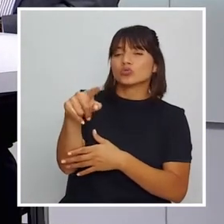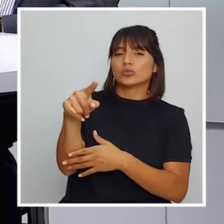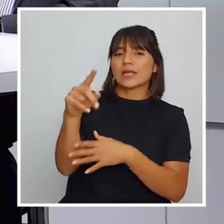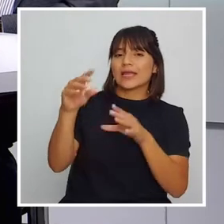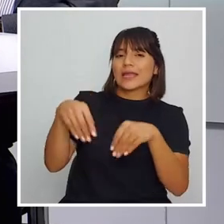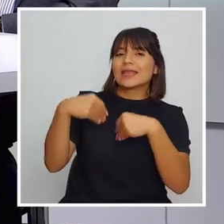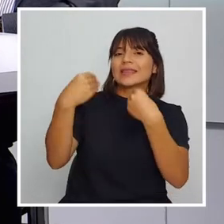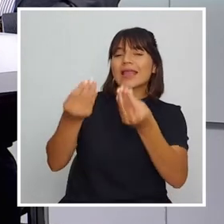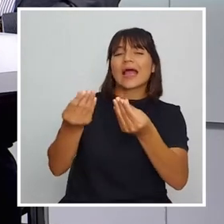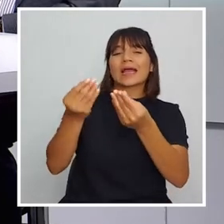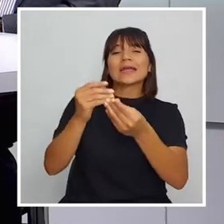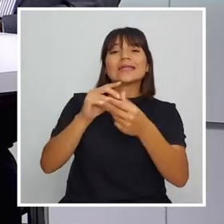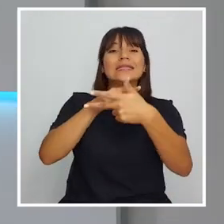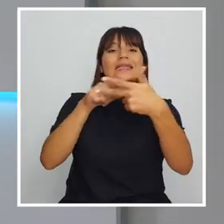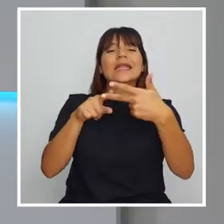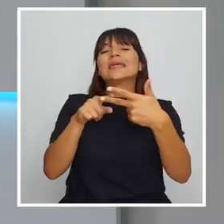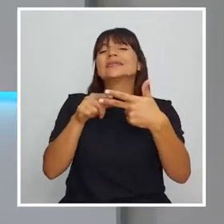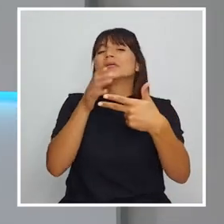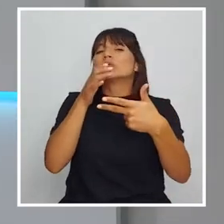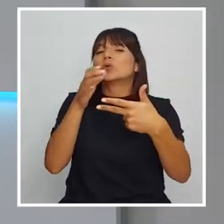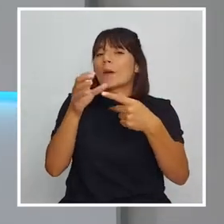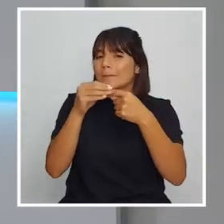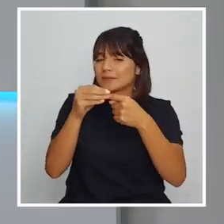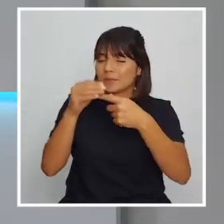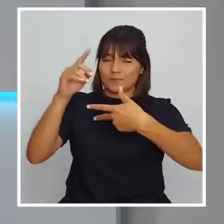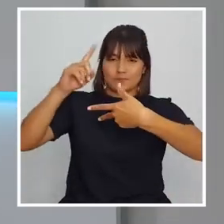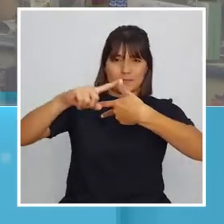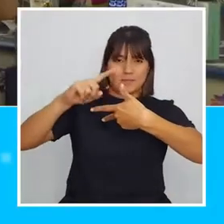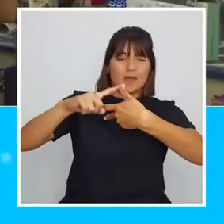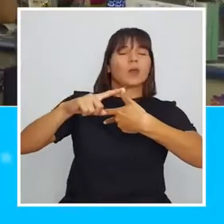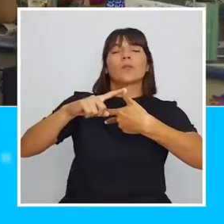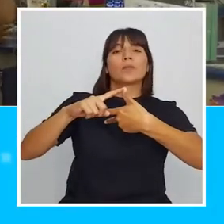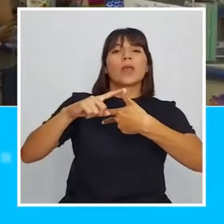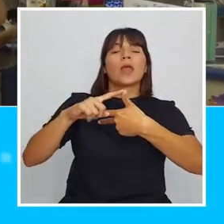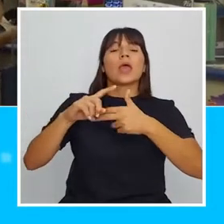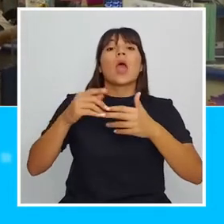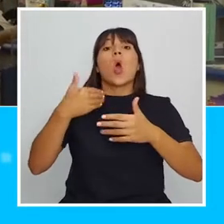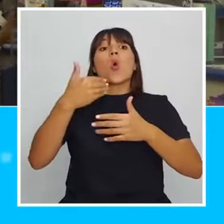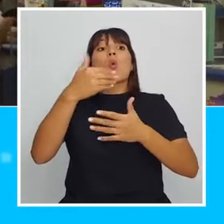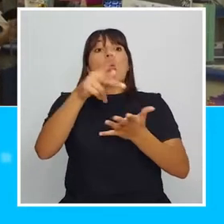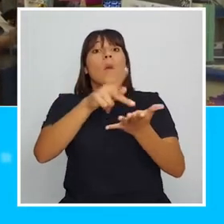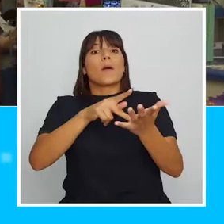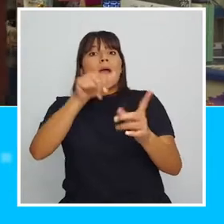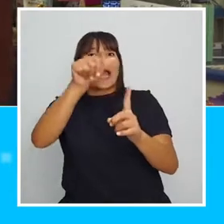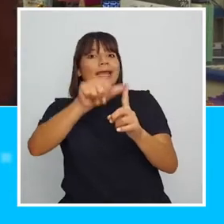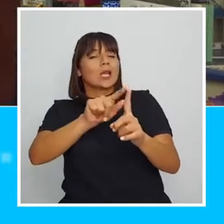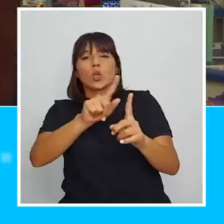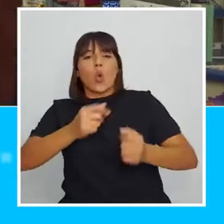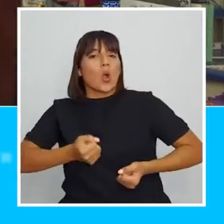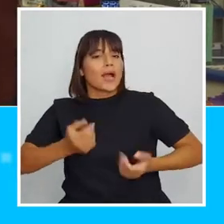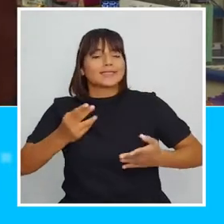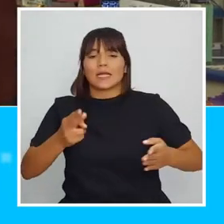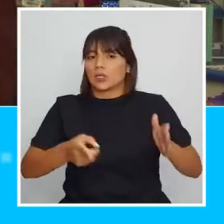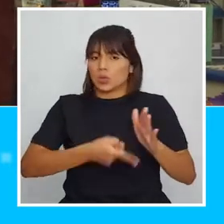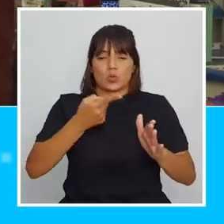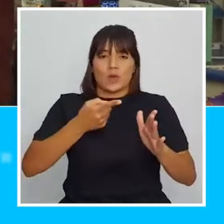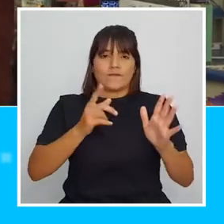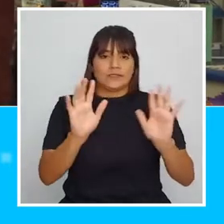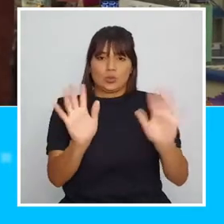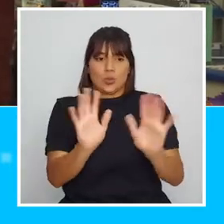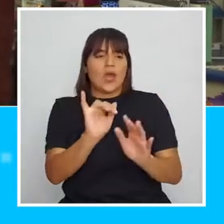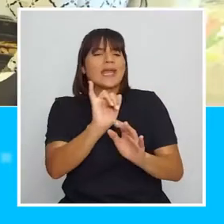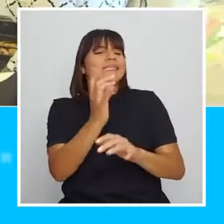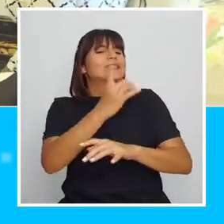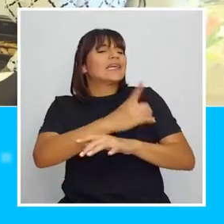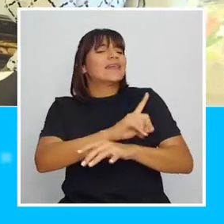puntos esenciales. Primero, pensar en frío, dejar que cuando el dinero entre a las cuentas, en ese día